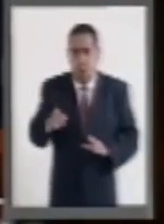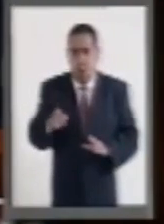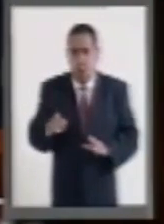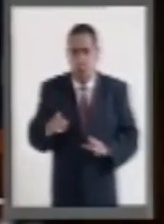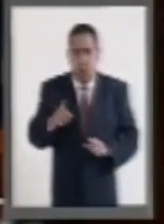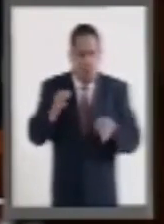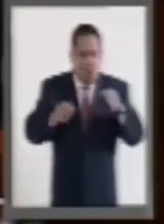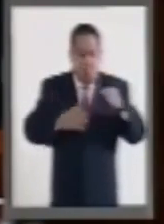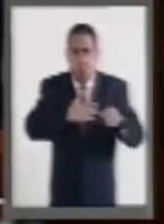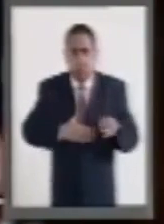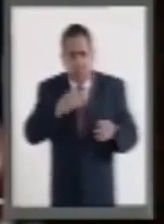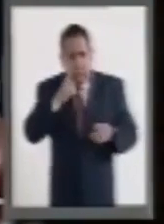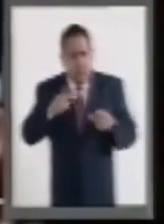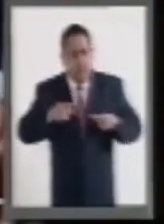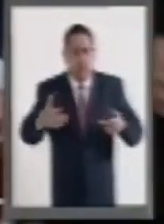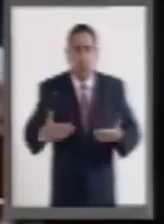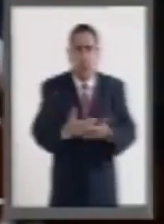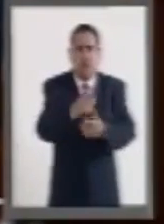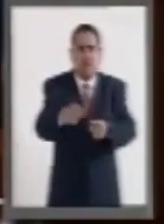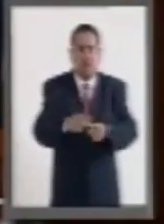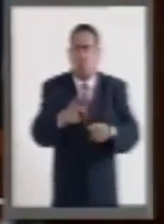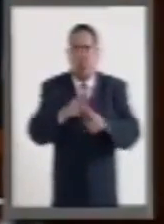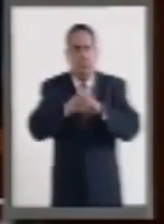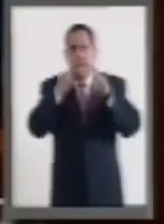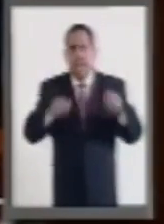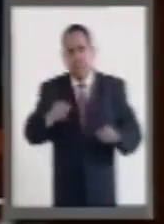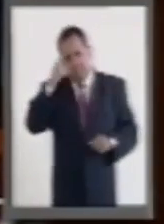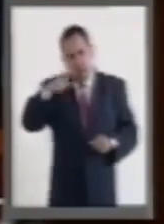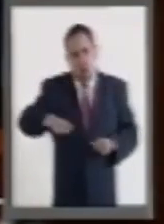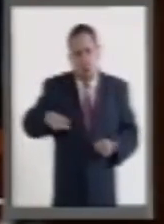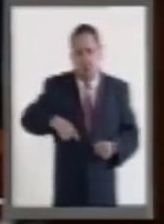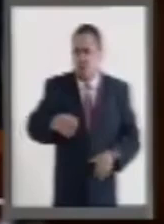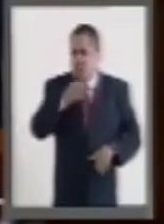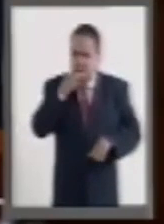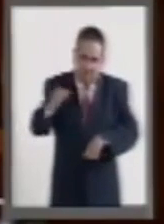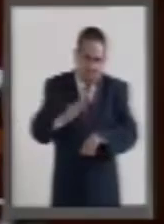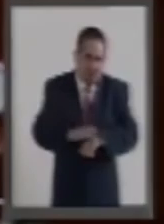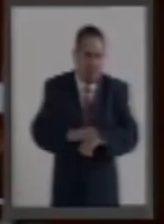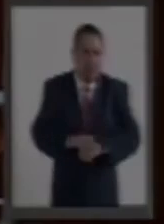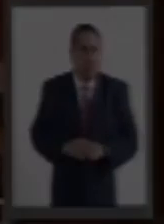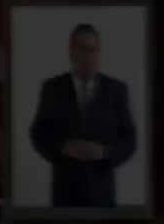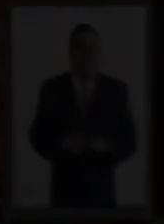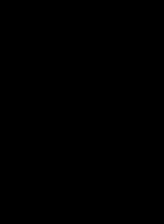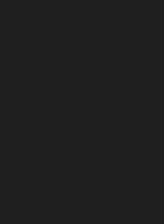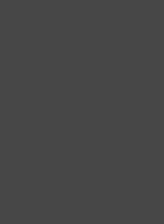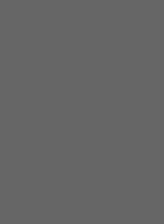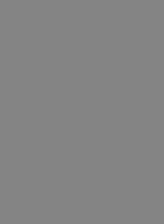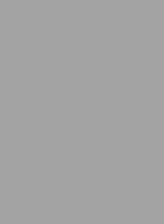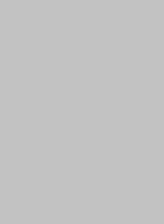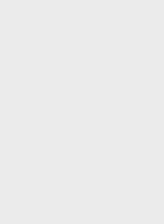hay justicia para el pueblo, no habrá paz para el gobierno. Es cuanto, señor presidente.